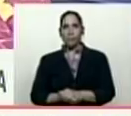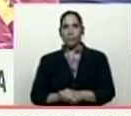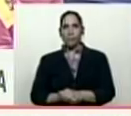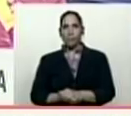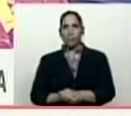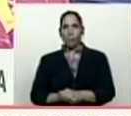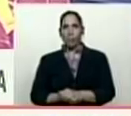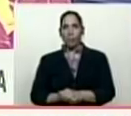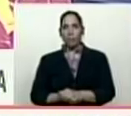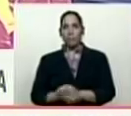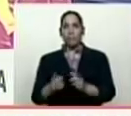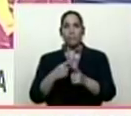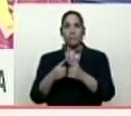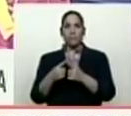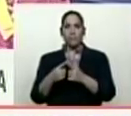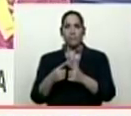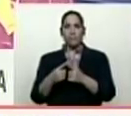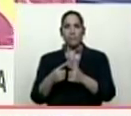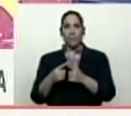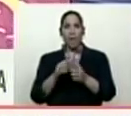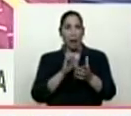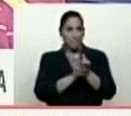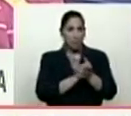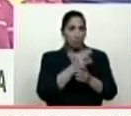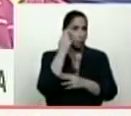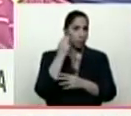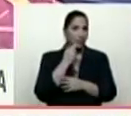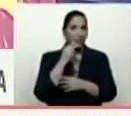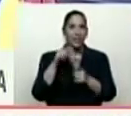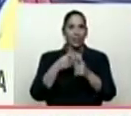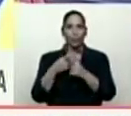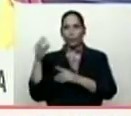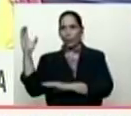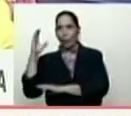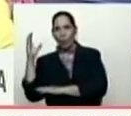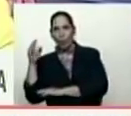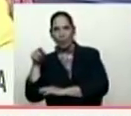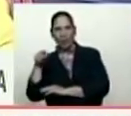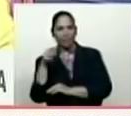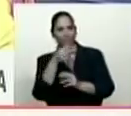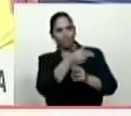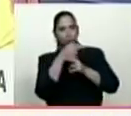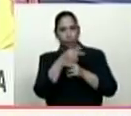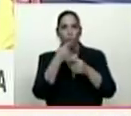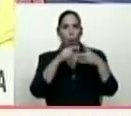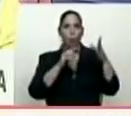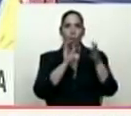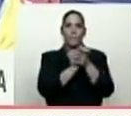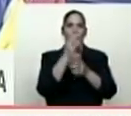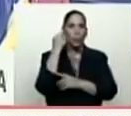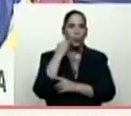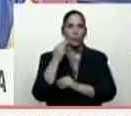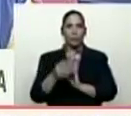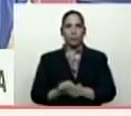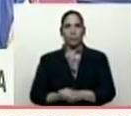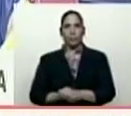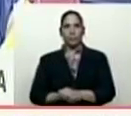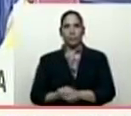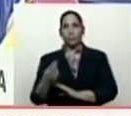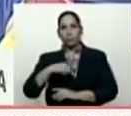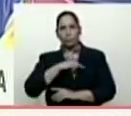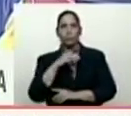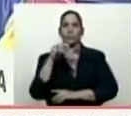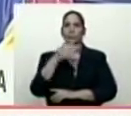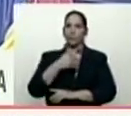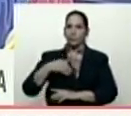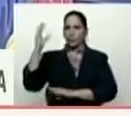a fusilar porque era amigo de Bolívar. Esa es la Colombia de Duque. Nosotros no queremos esa Colombia para América. Nosotros queremos una Colombia